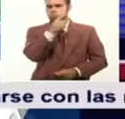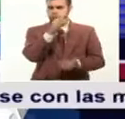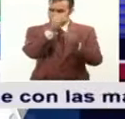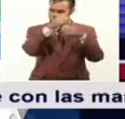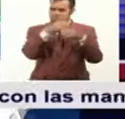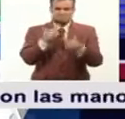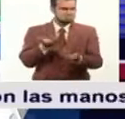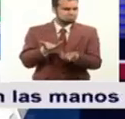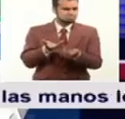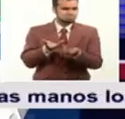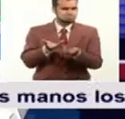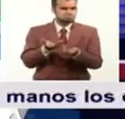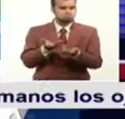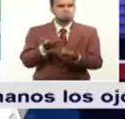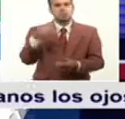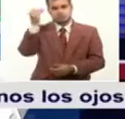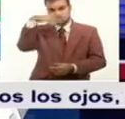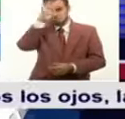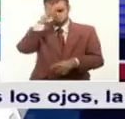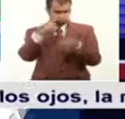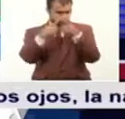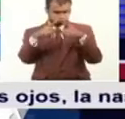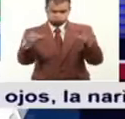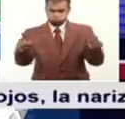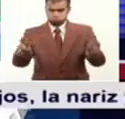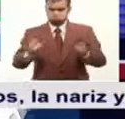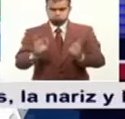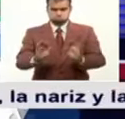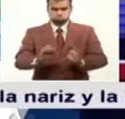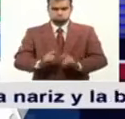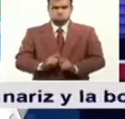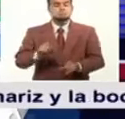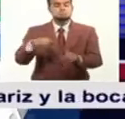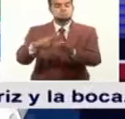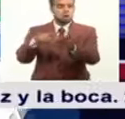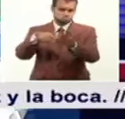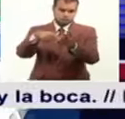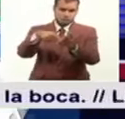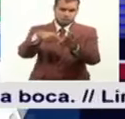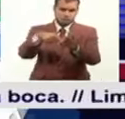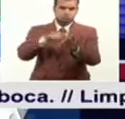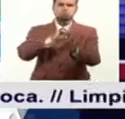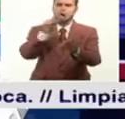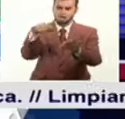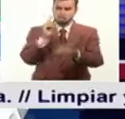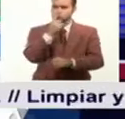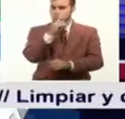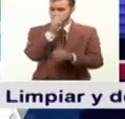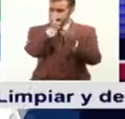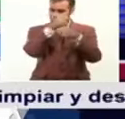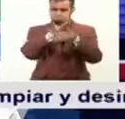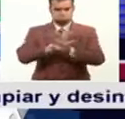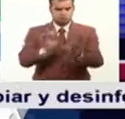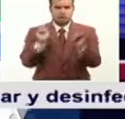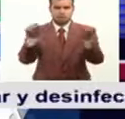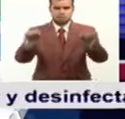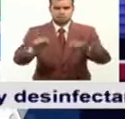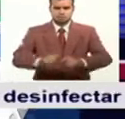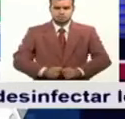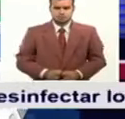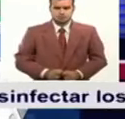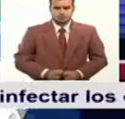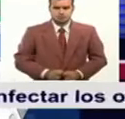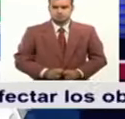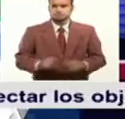se procesaron muestras de todas las provincias del país y el municipio especial Isla de la Juventud. La cifra mayor en